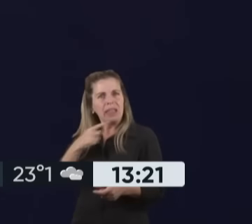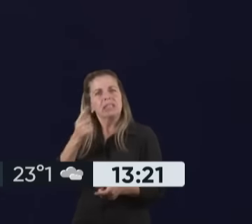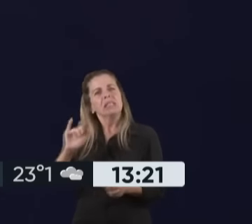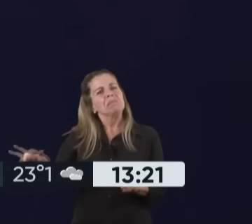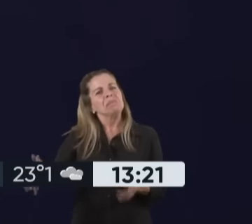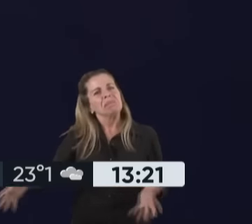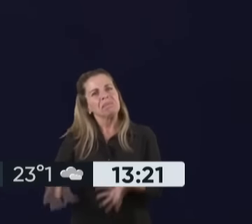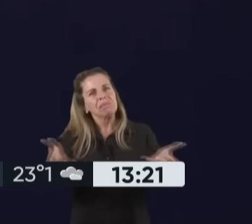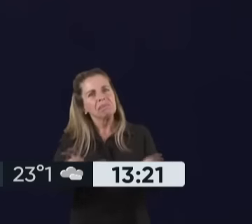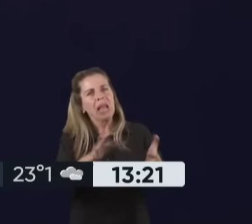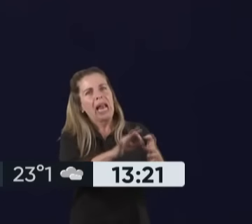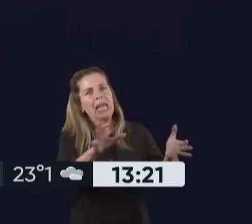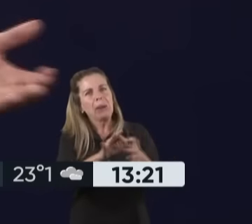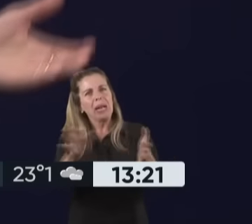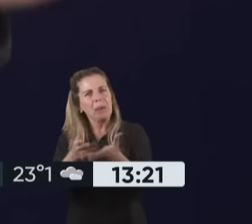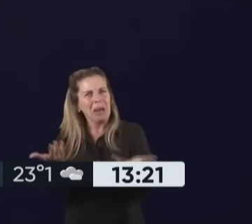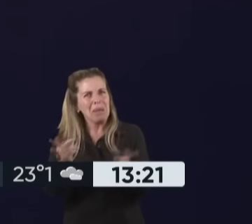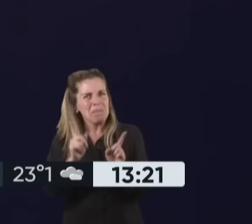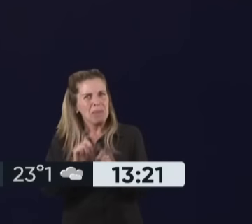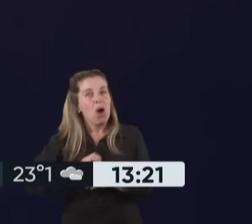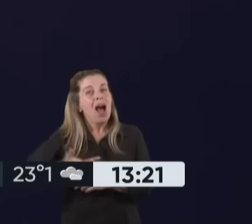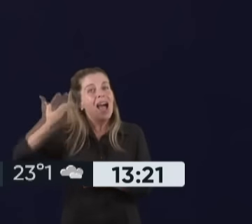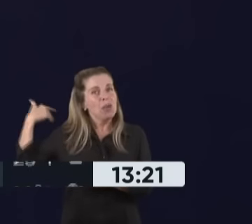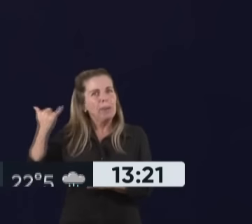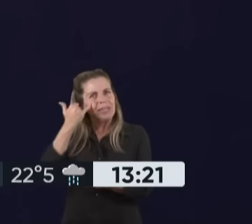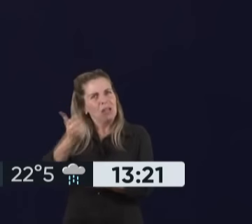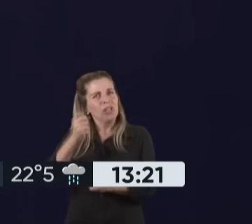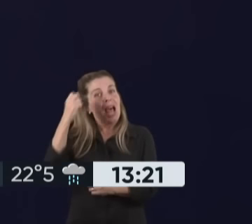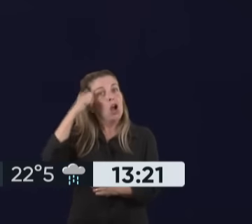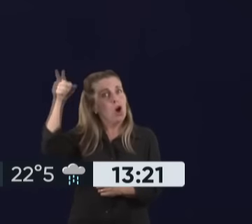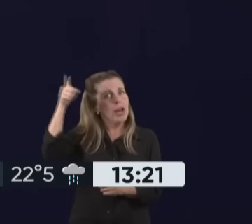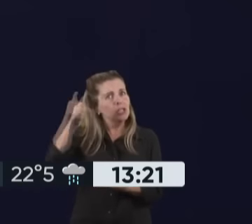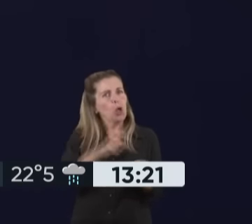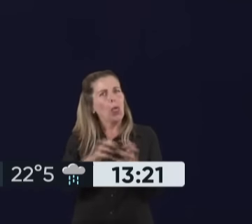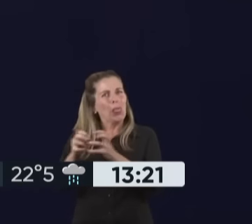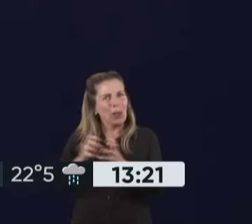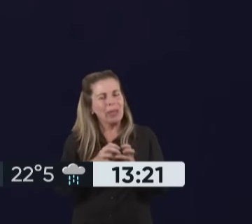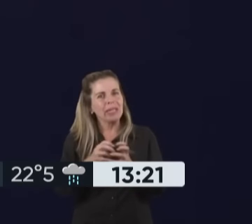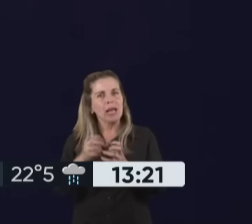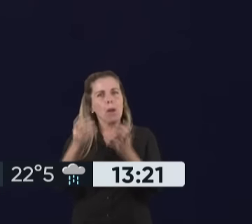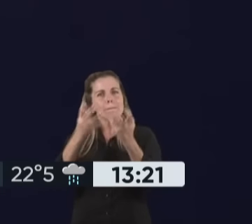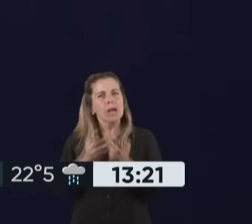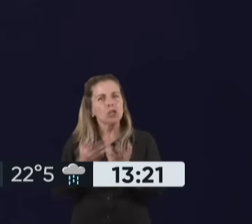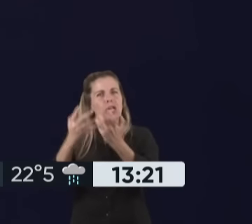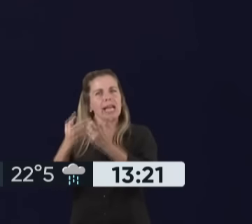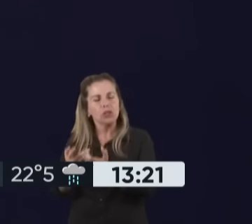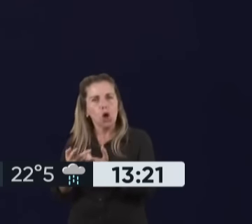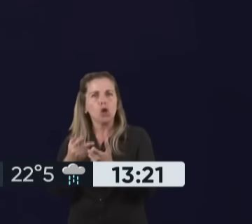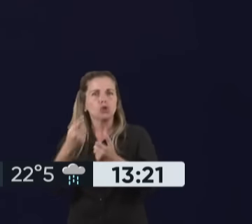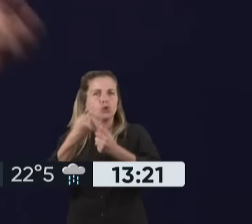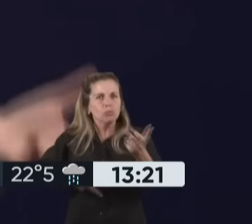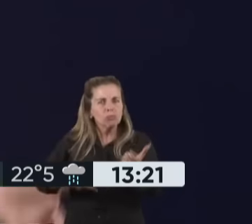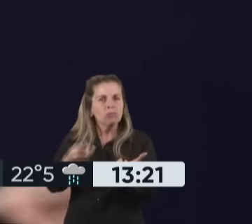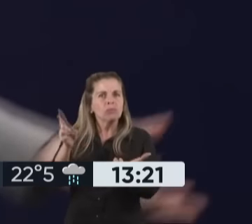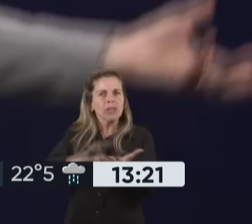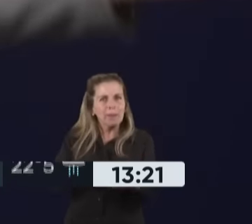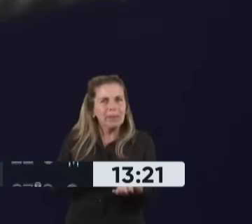discutimos también en reiterancia, que son todos proyectos, tanto reiterancia, juicio en ausencia, ley antimafias, que